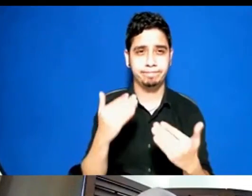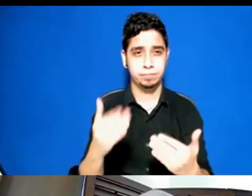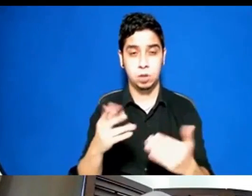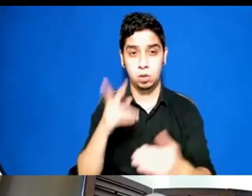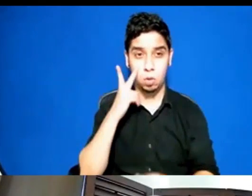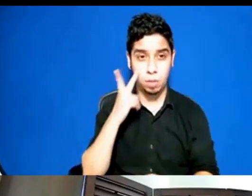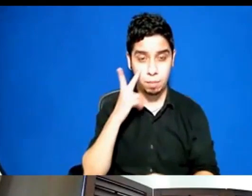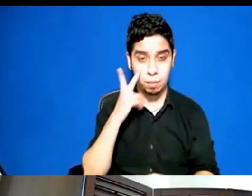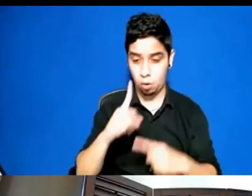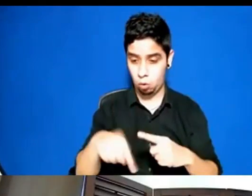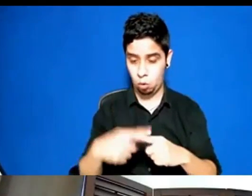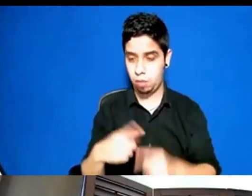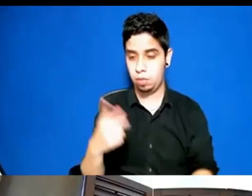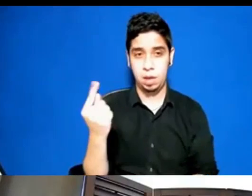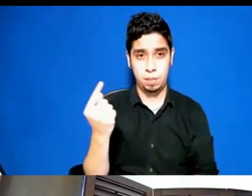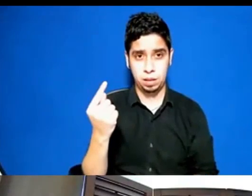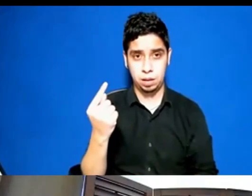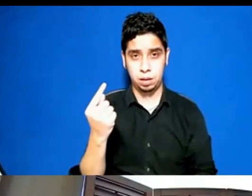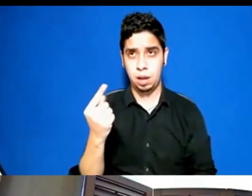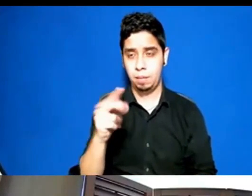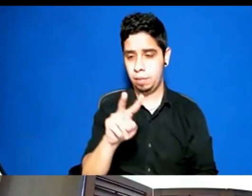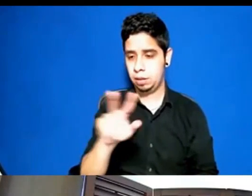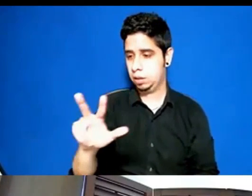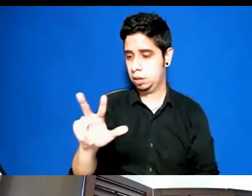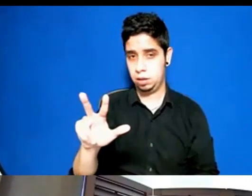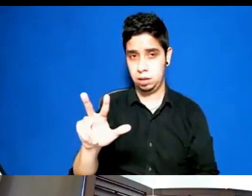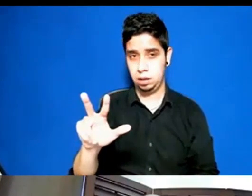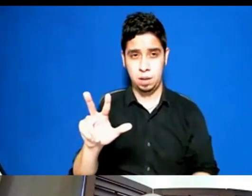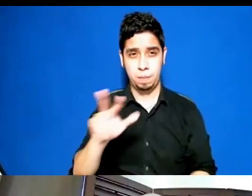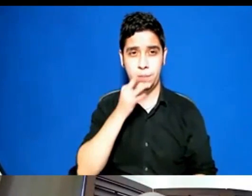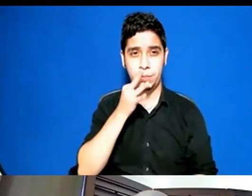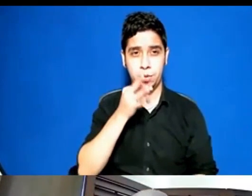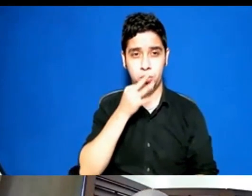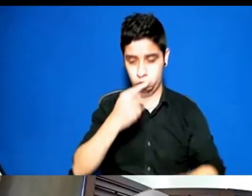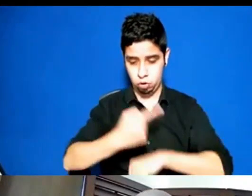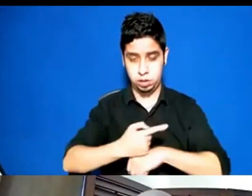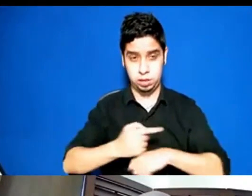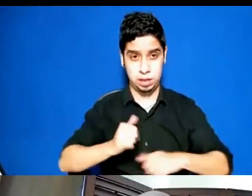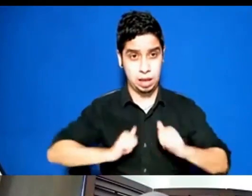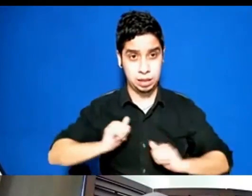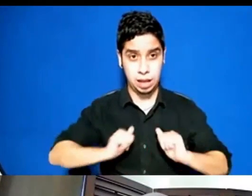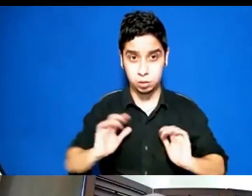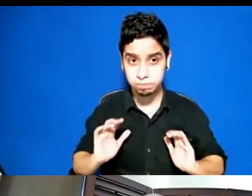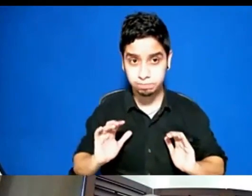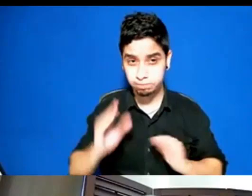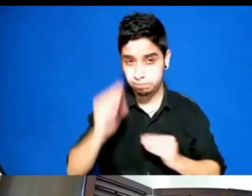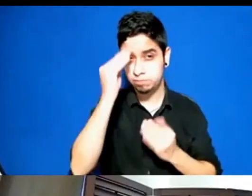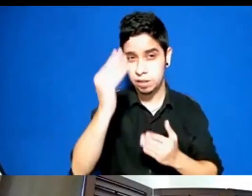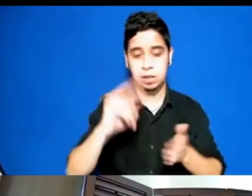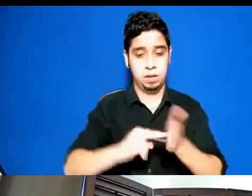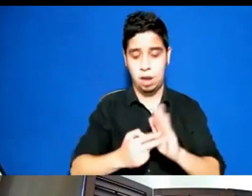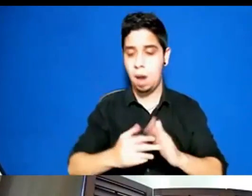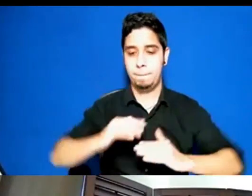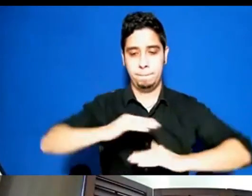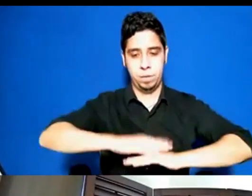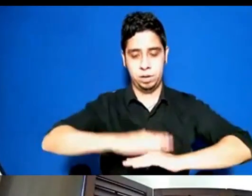próximo martes, ya el 23. Ay, Dios mío, nos estamos acercando al Día del Teatro. Así que pórtense bonito, tengan linda